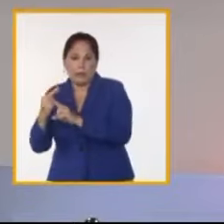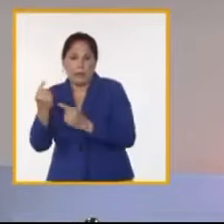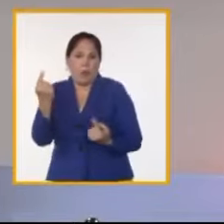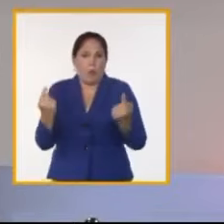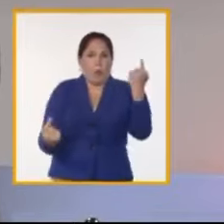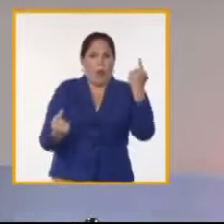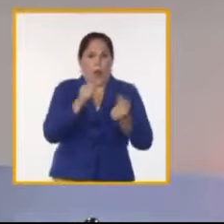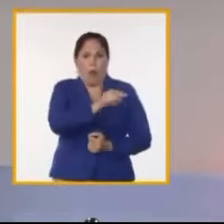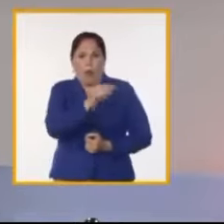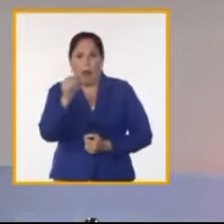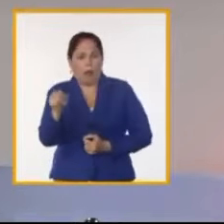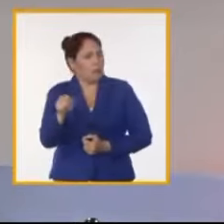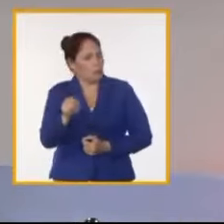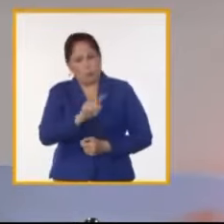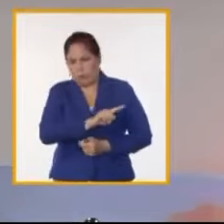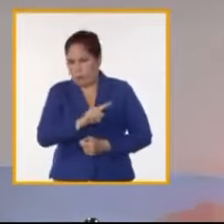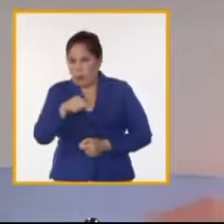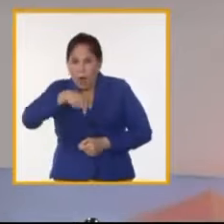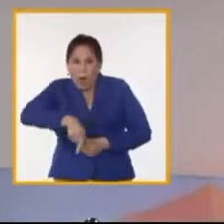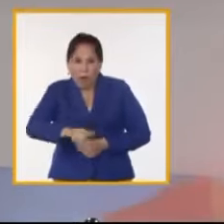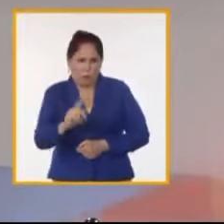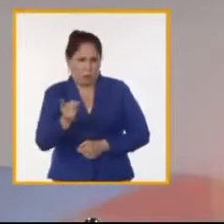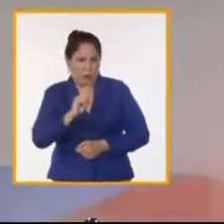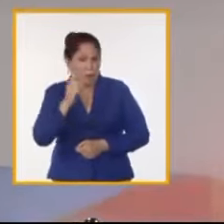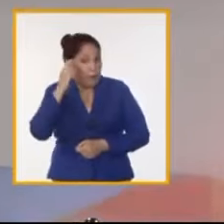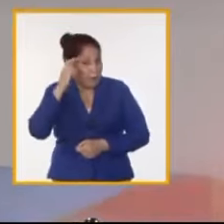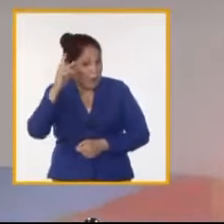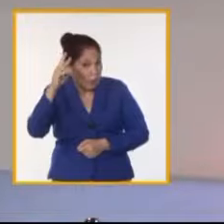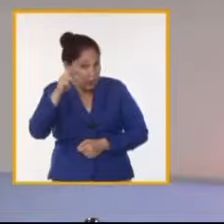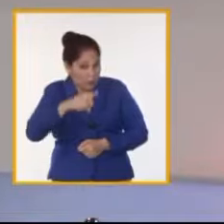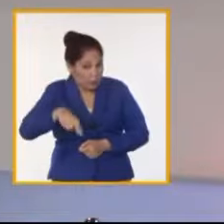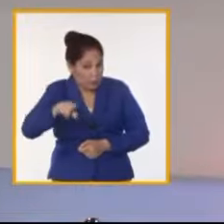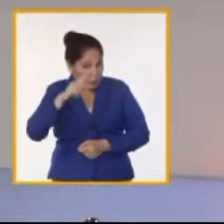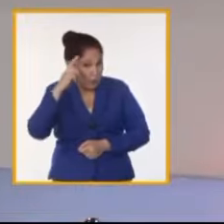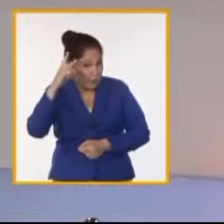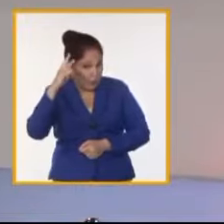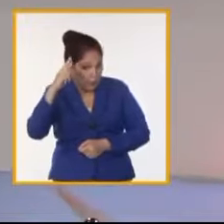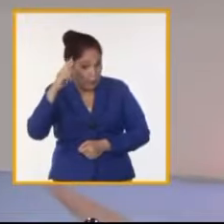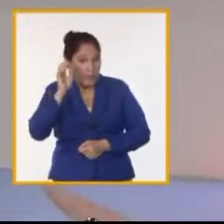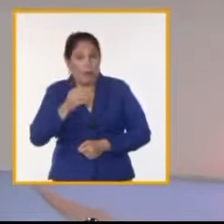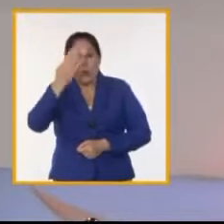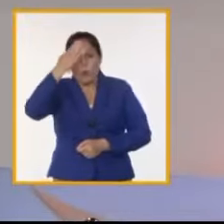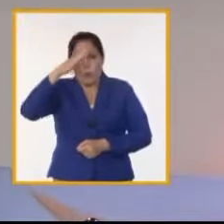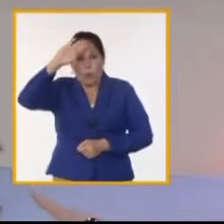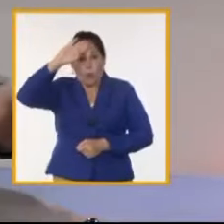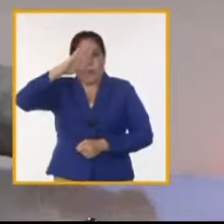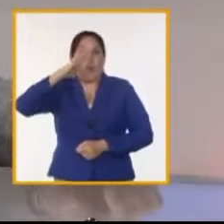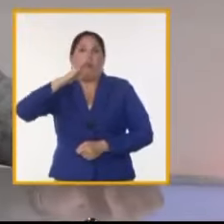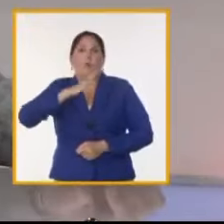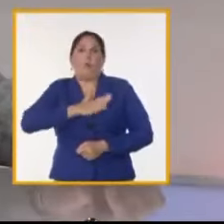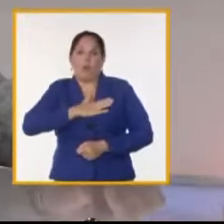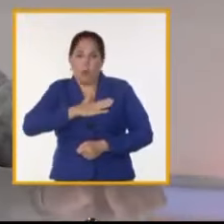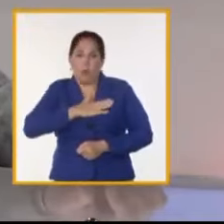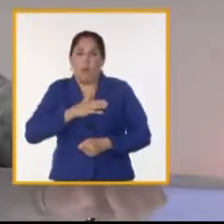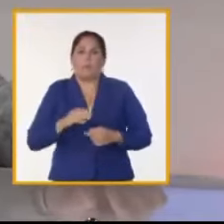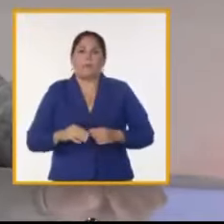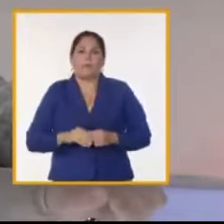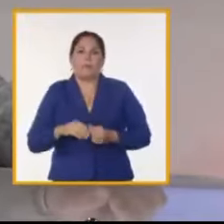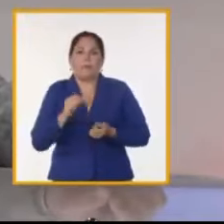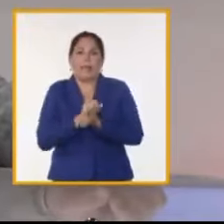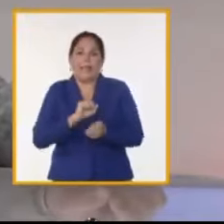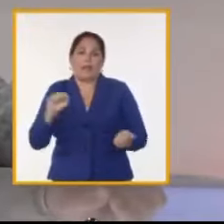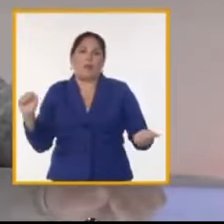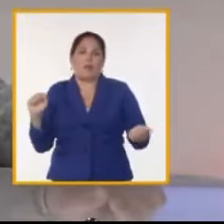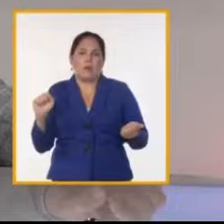sea esto es desde un inicio O sea hay que recordar históricamente Cuba es si una relación tiene Cuba con el terrorismo es de